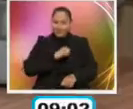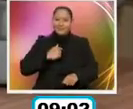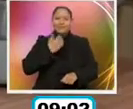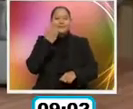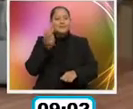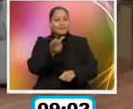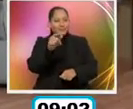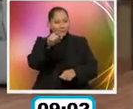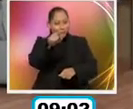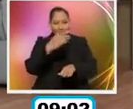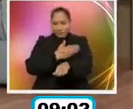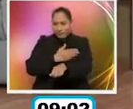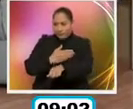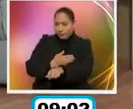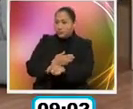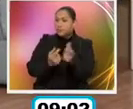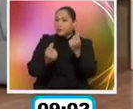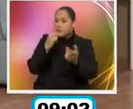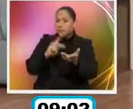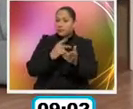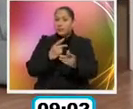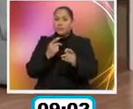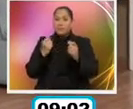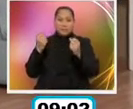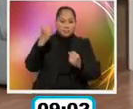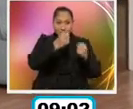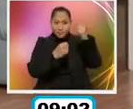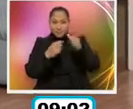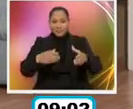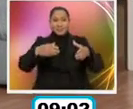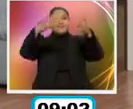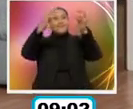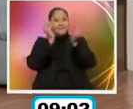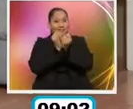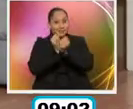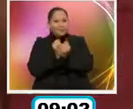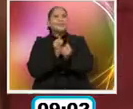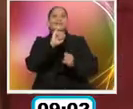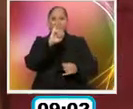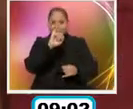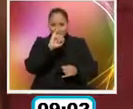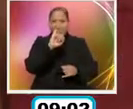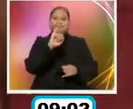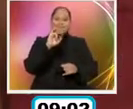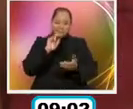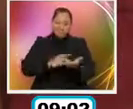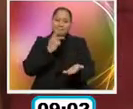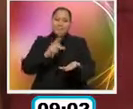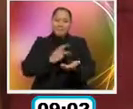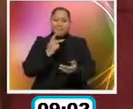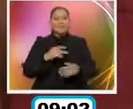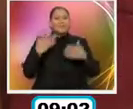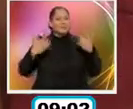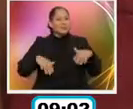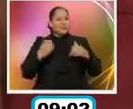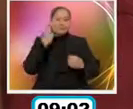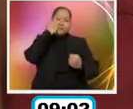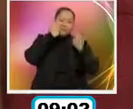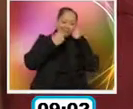quiero preguntar a ustedes, compañeros, ¿alguna vez los han golpeado como a un costal? Sí. Sí, varias veces. Y duele